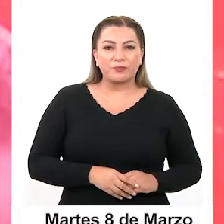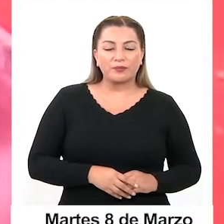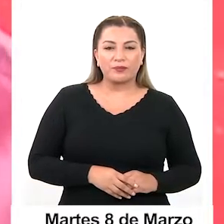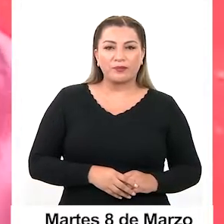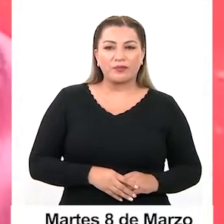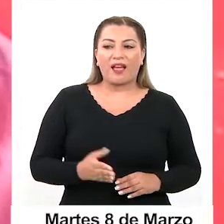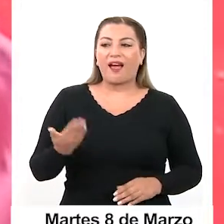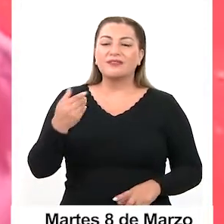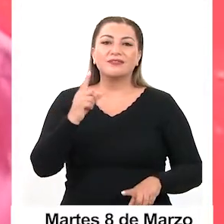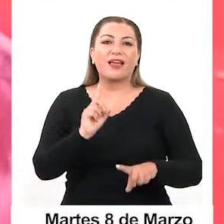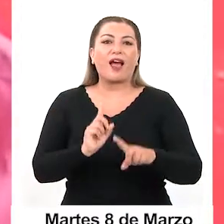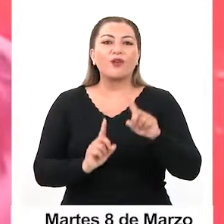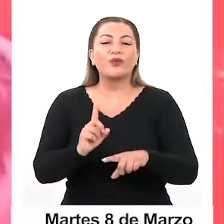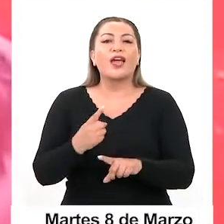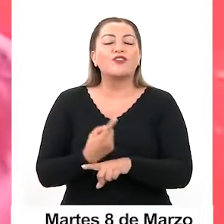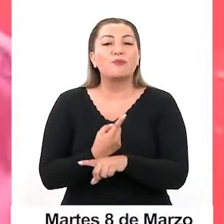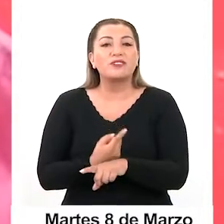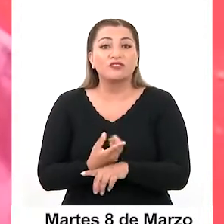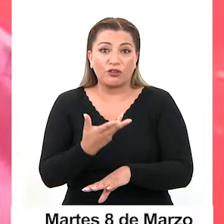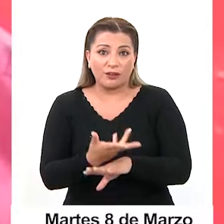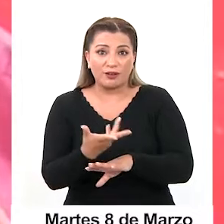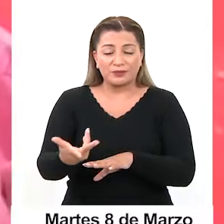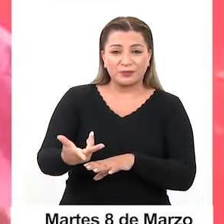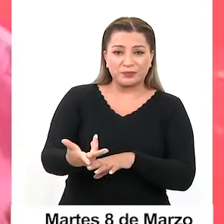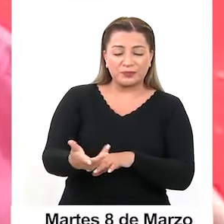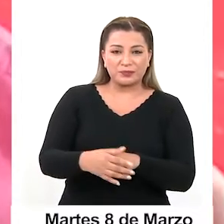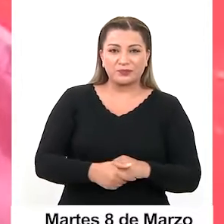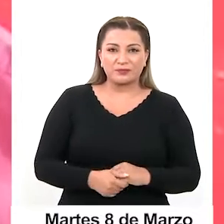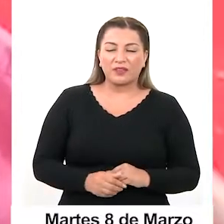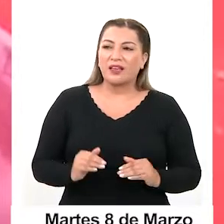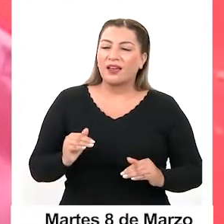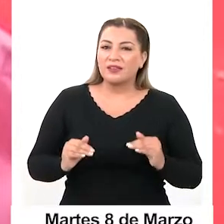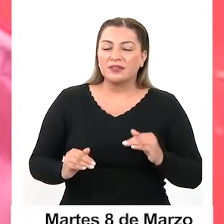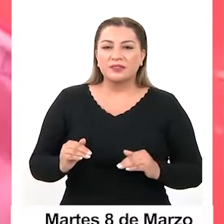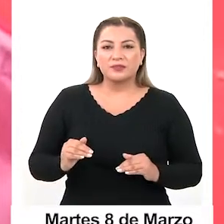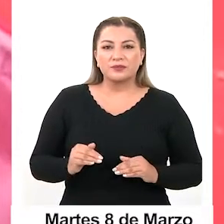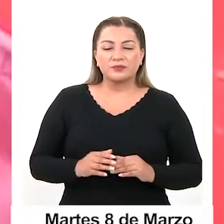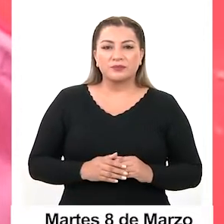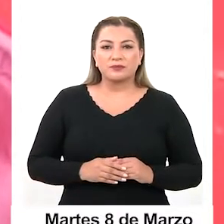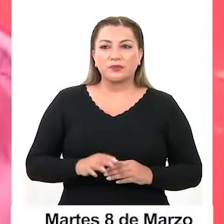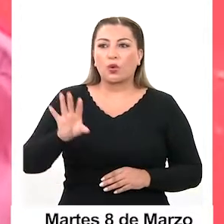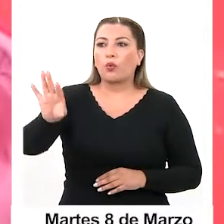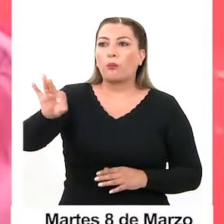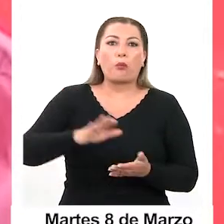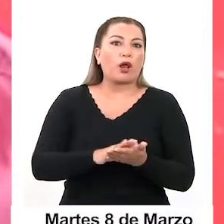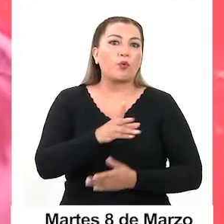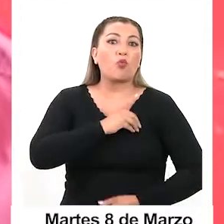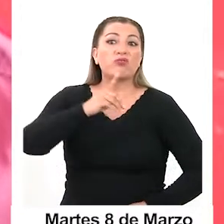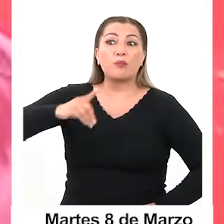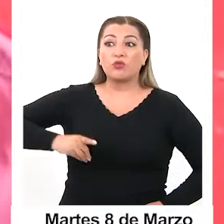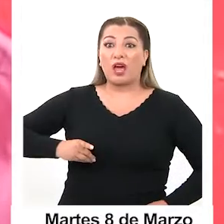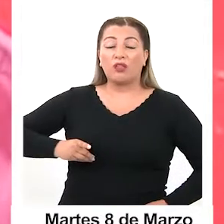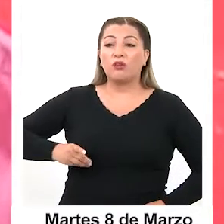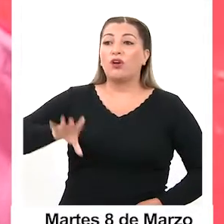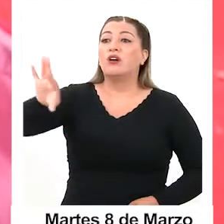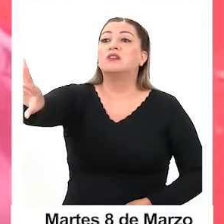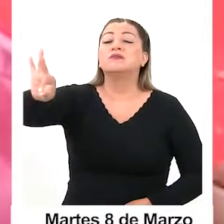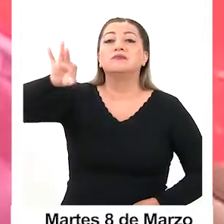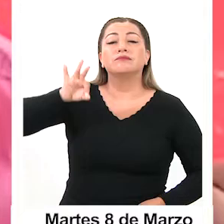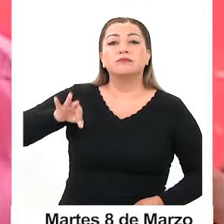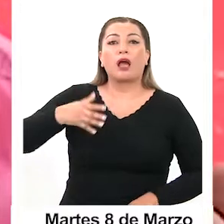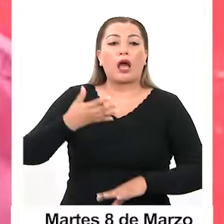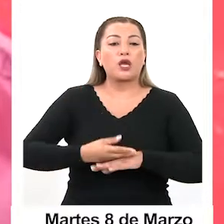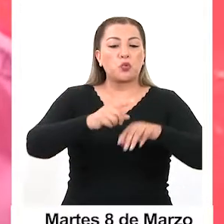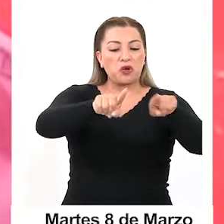estas conversaciones que ustedes sostuvieron, que de repente sale electo, ¿cierto?, un diputado, un senador, instala